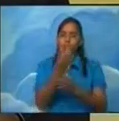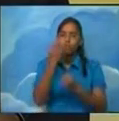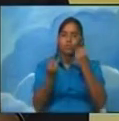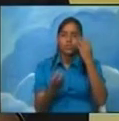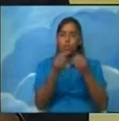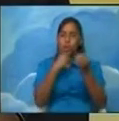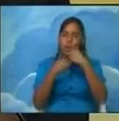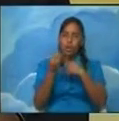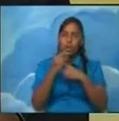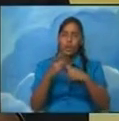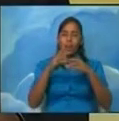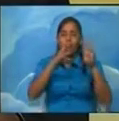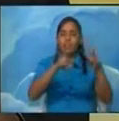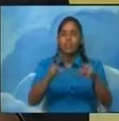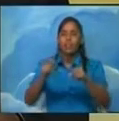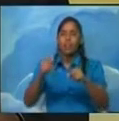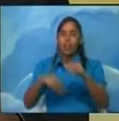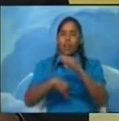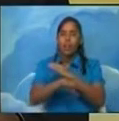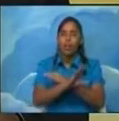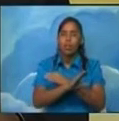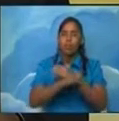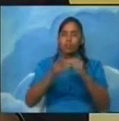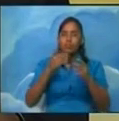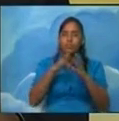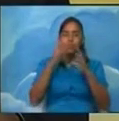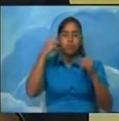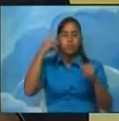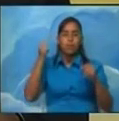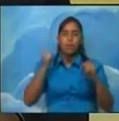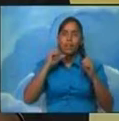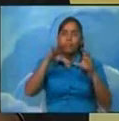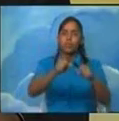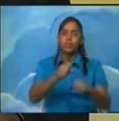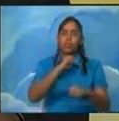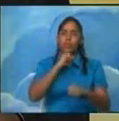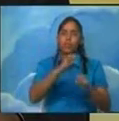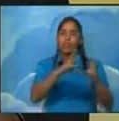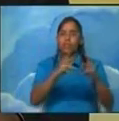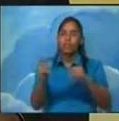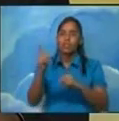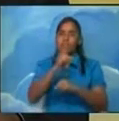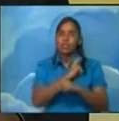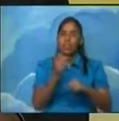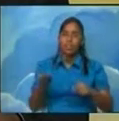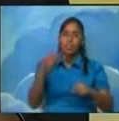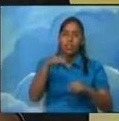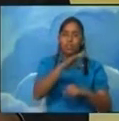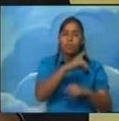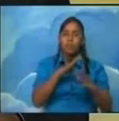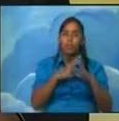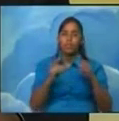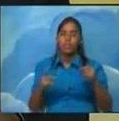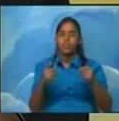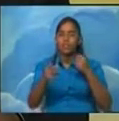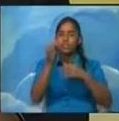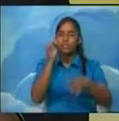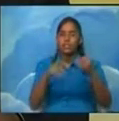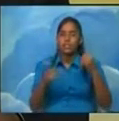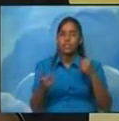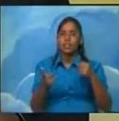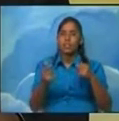La tierra a la cual pasáis para tomarla es tierra de montes y de vegas, que bebe